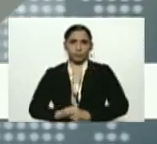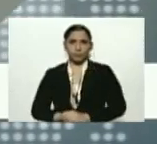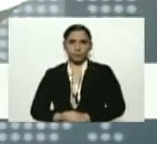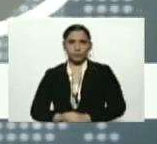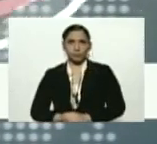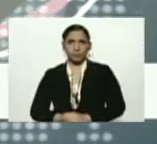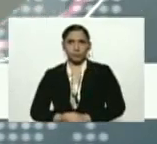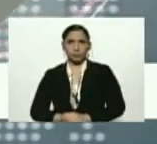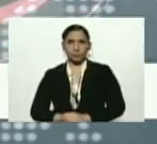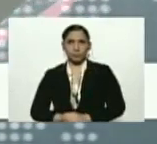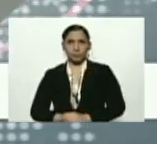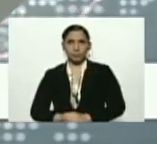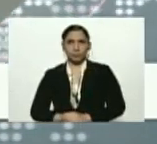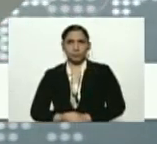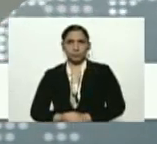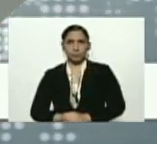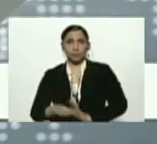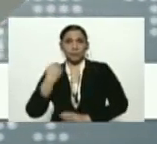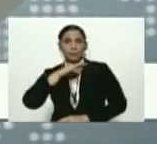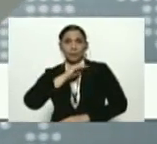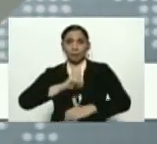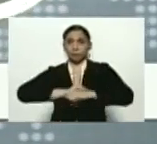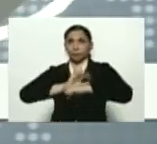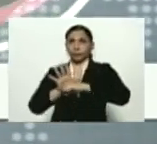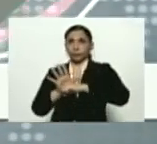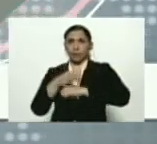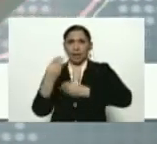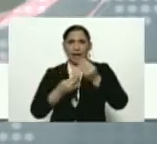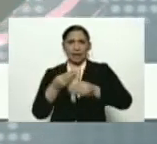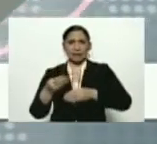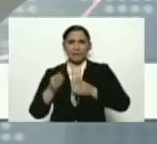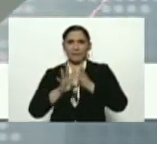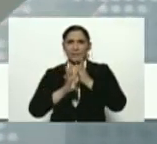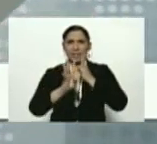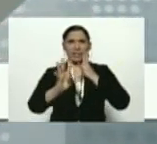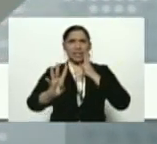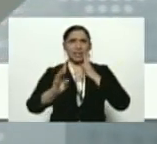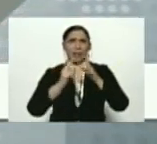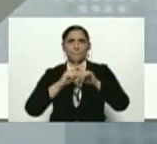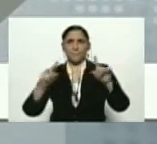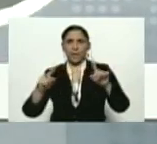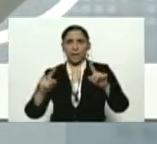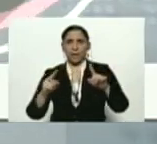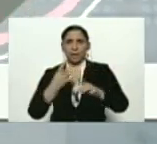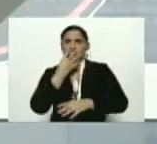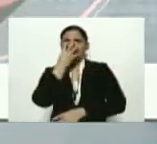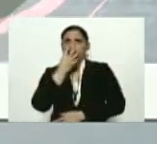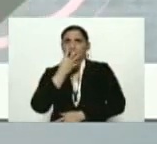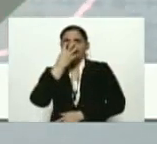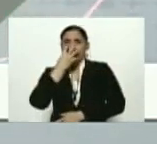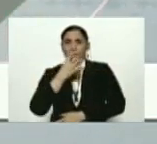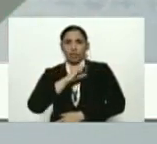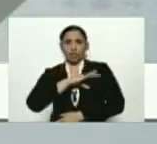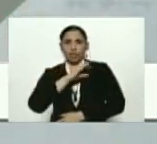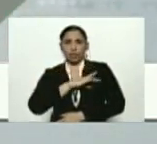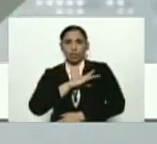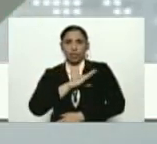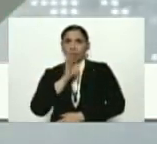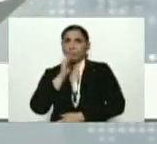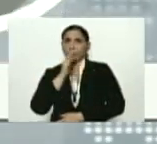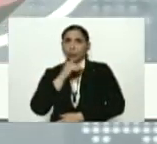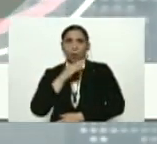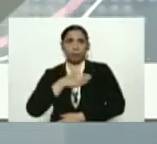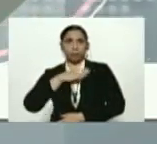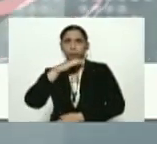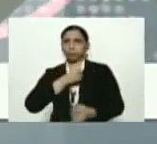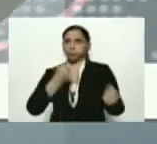Dice, los enfermos de coronavirus hacen fila para ventilación mecánica en Chile y no cesan los